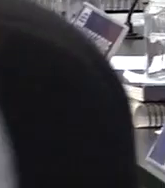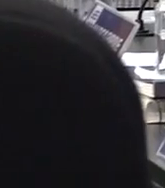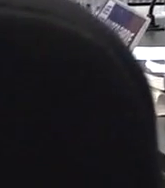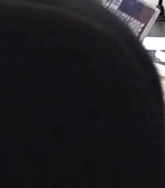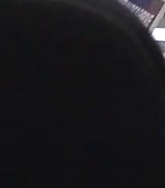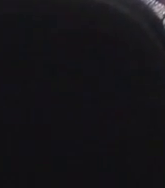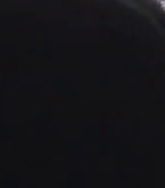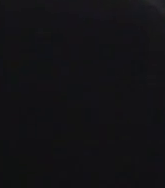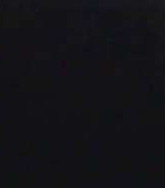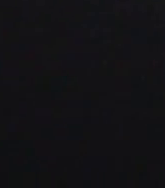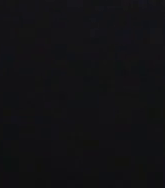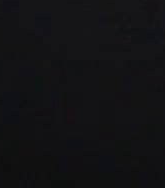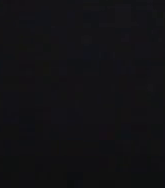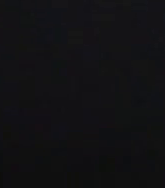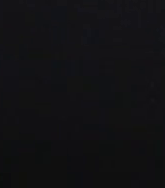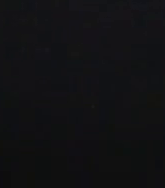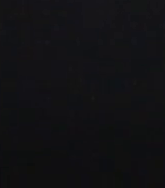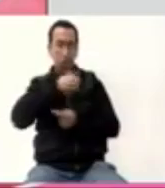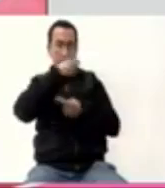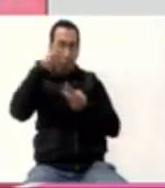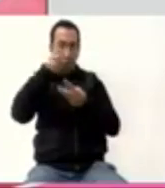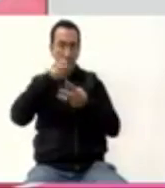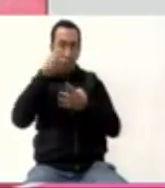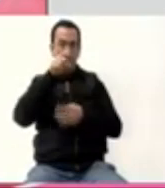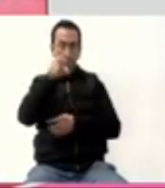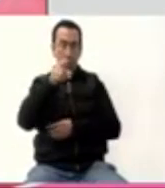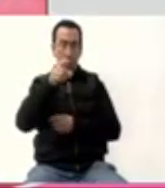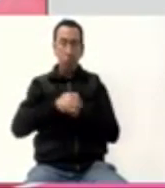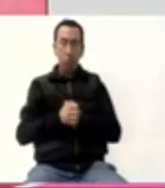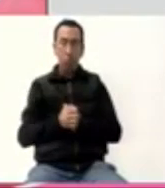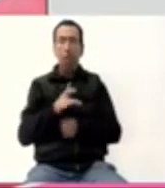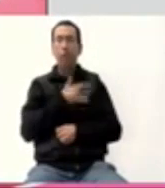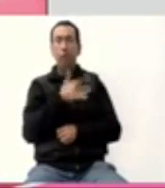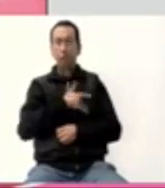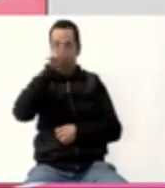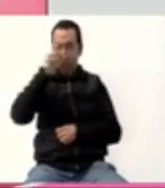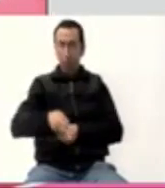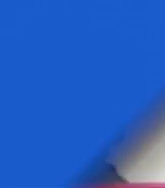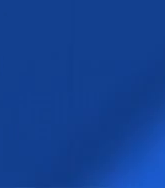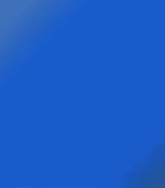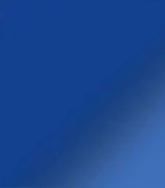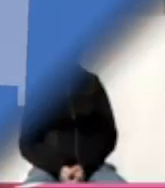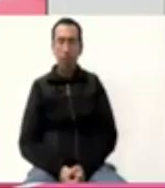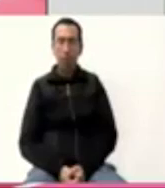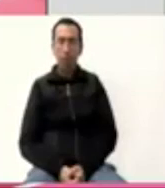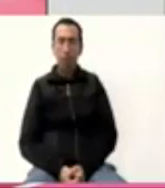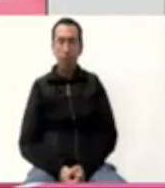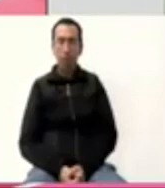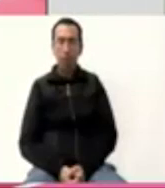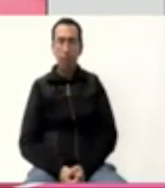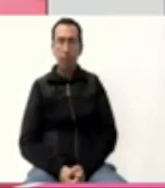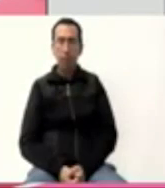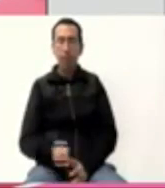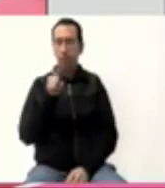Técnica, Jurídica y de lo Contencioso Electoral. Lo anterior se dio a conocer durante sesión extraordinaria del IEF. Doy cuenta con el